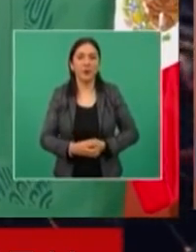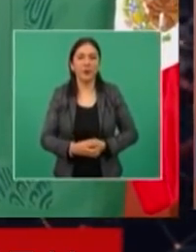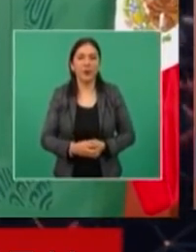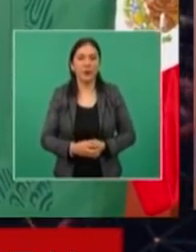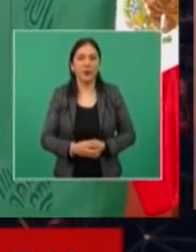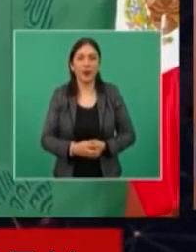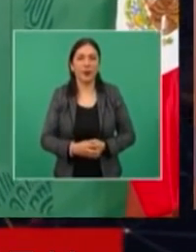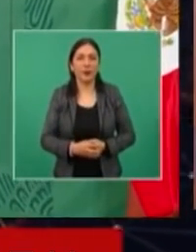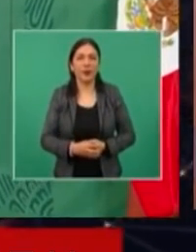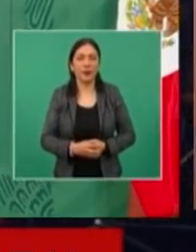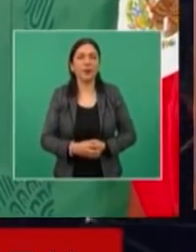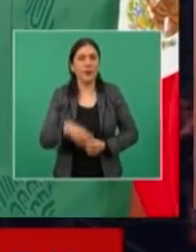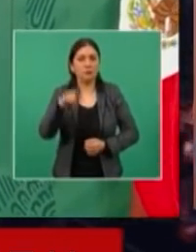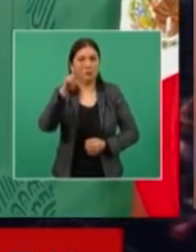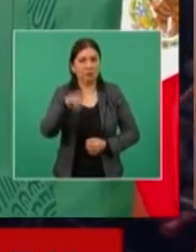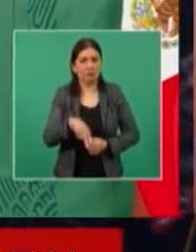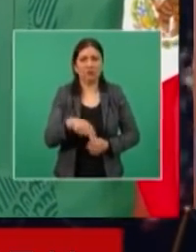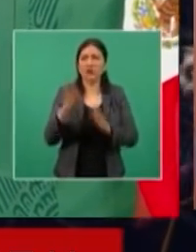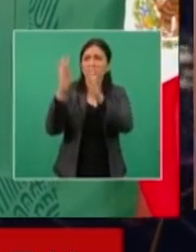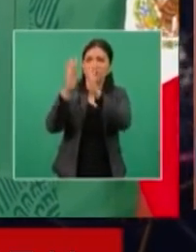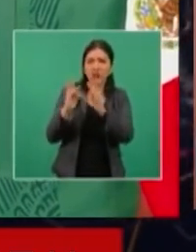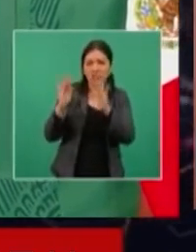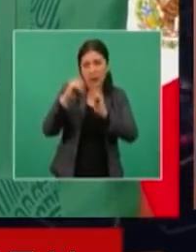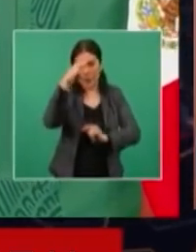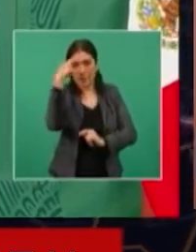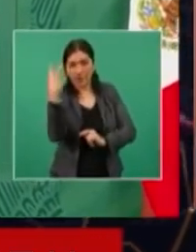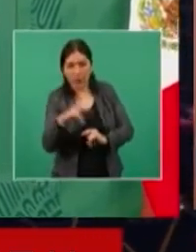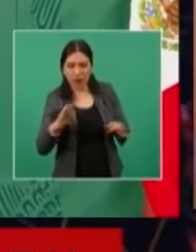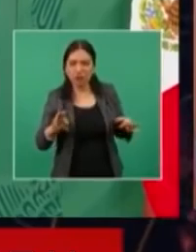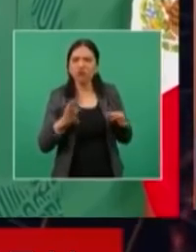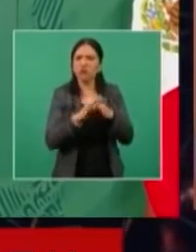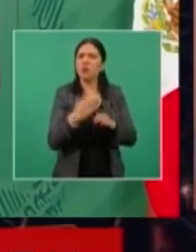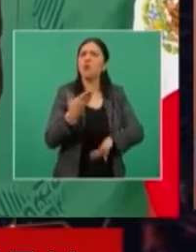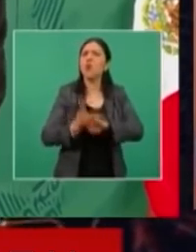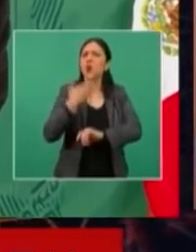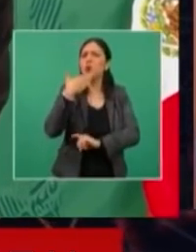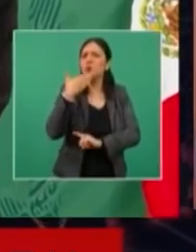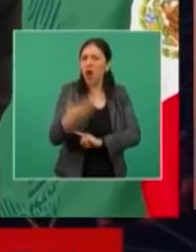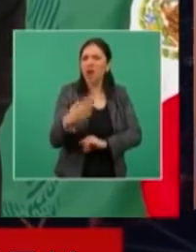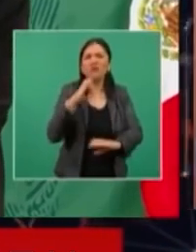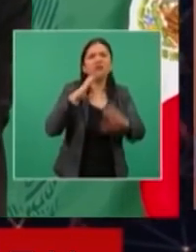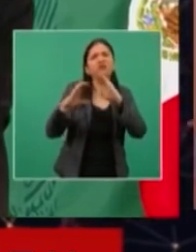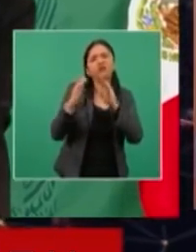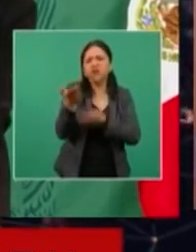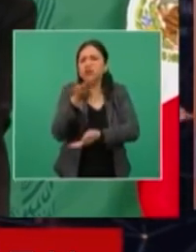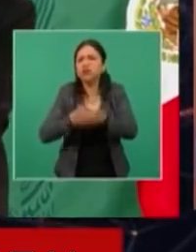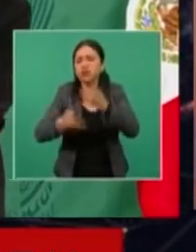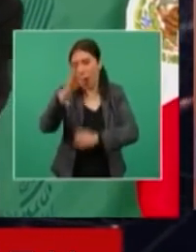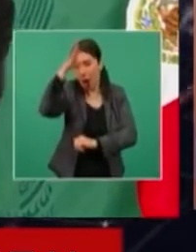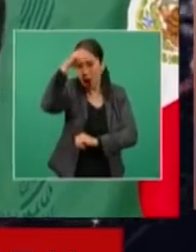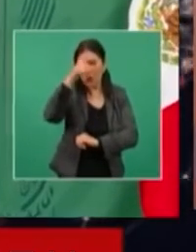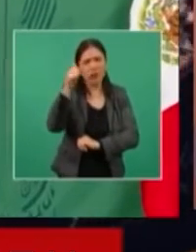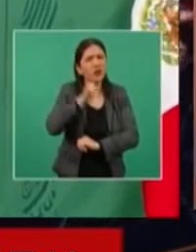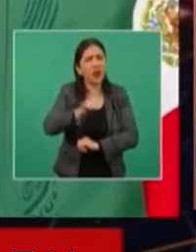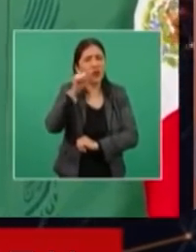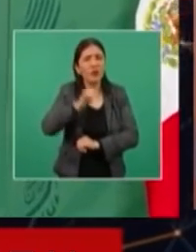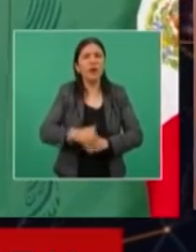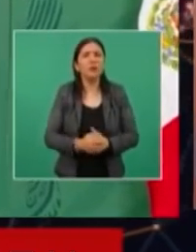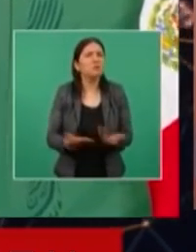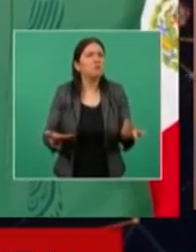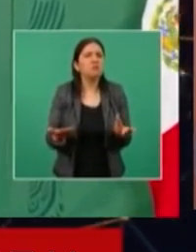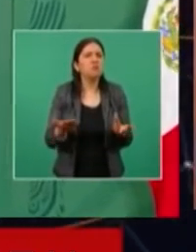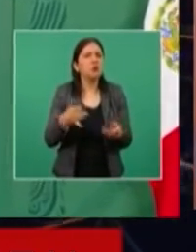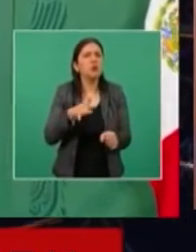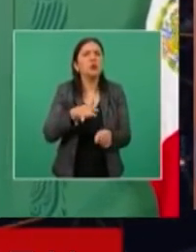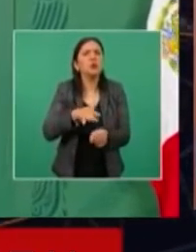uno y otro ceda, tanto el INE ceda, porque estoy seguro que sí tiene recursos